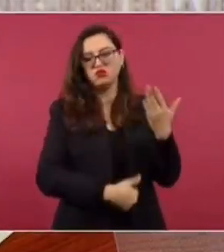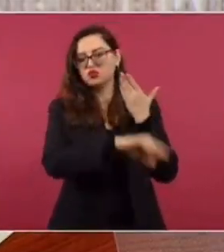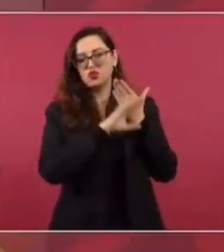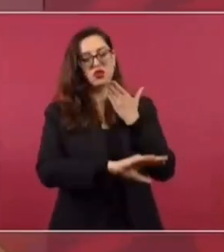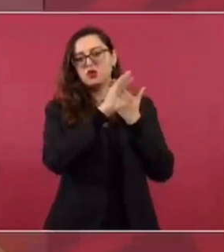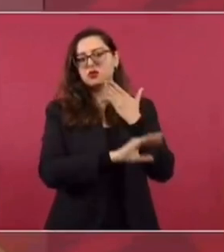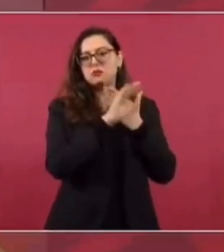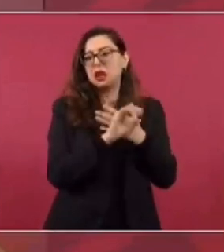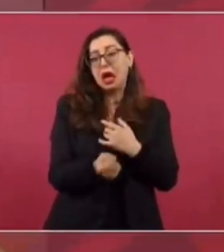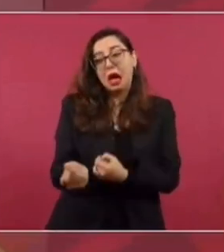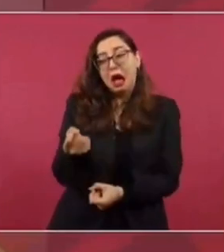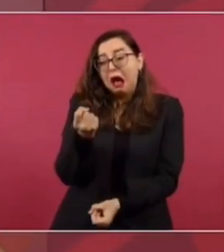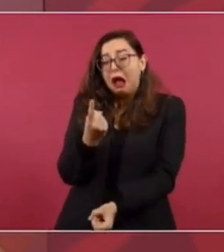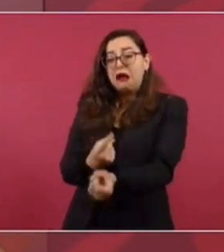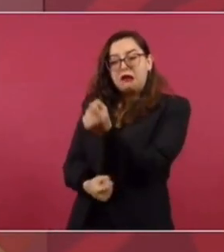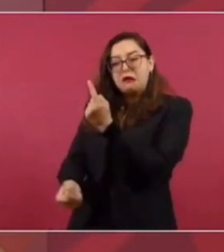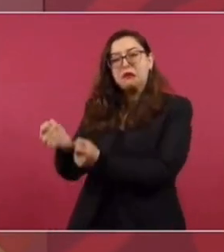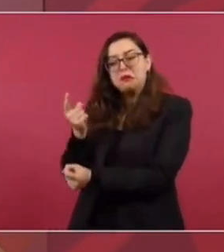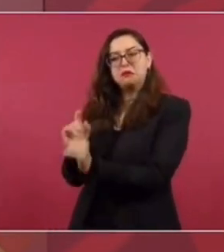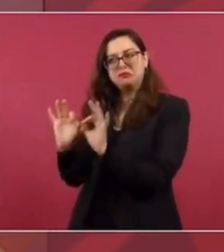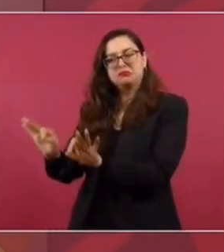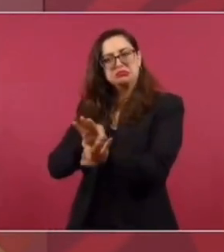una minoría, de minoría.